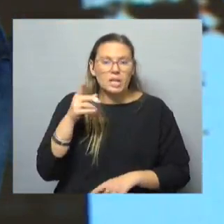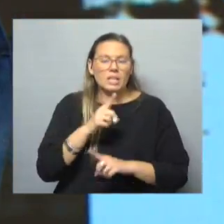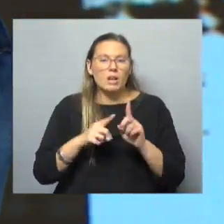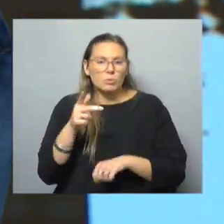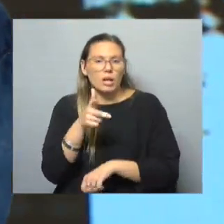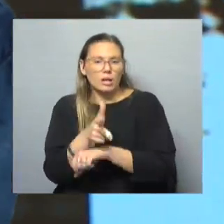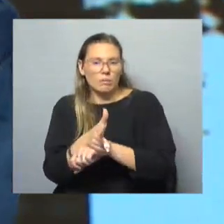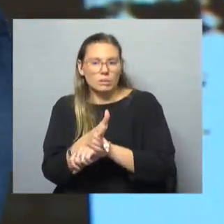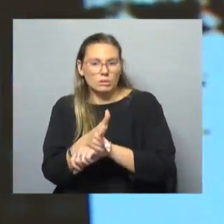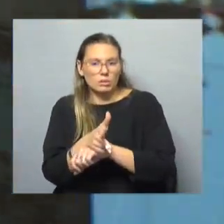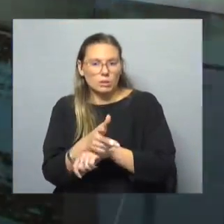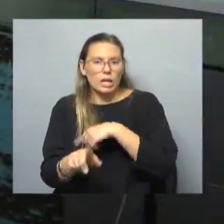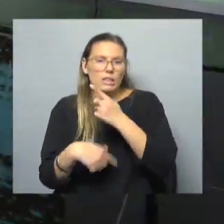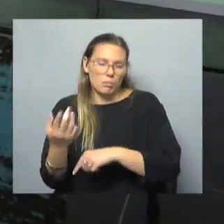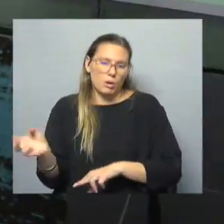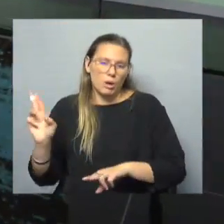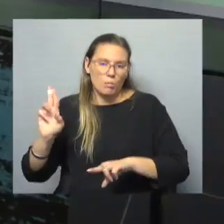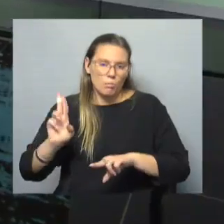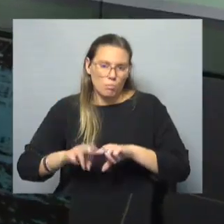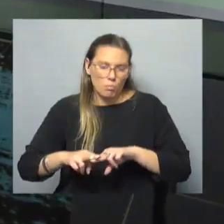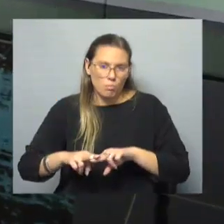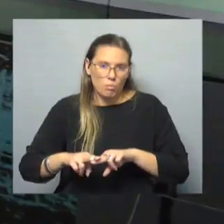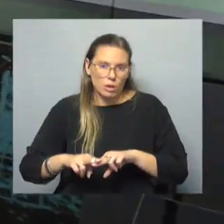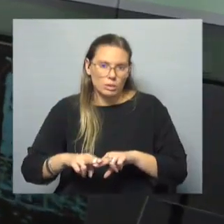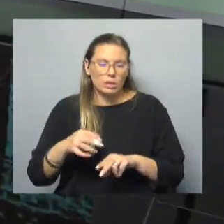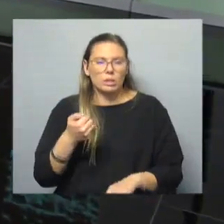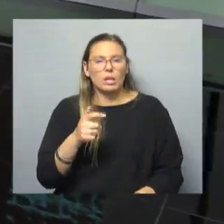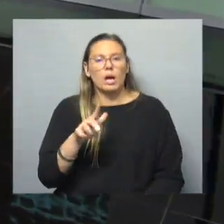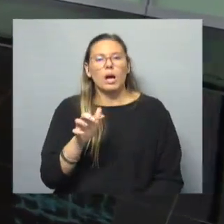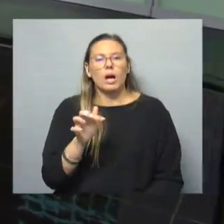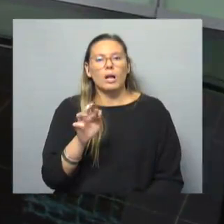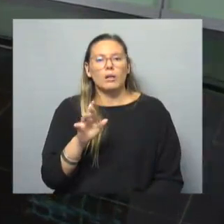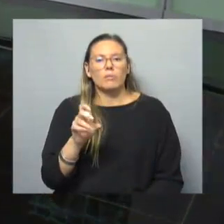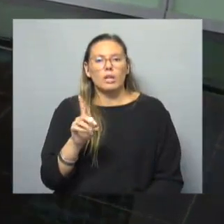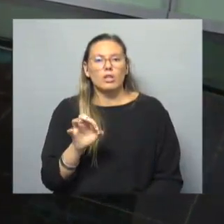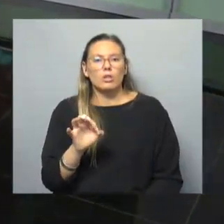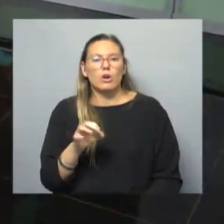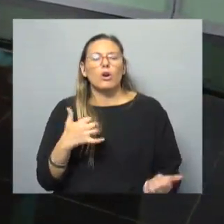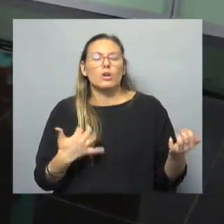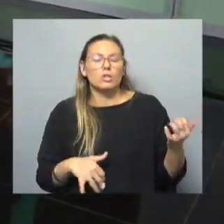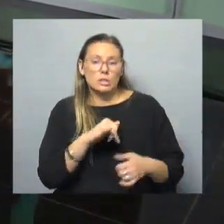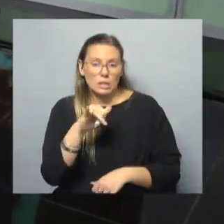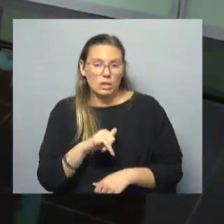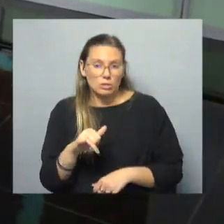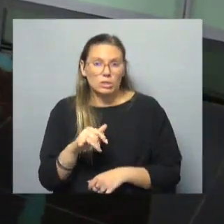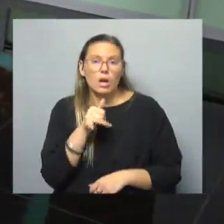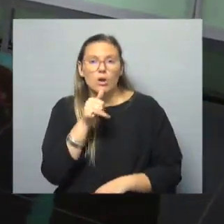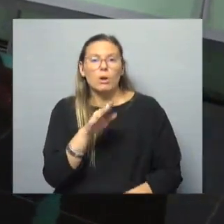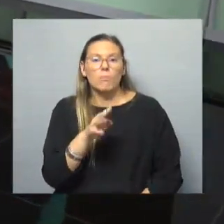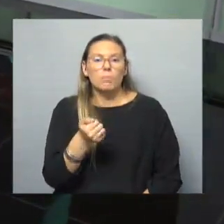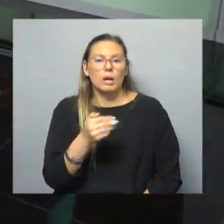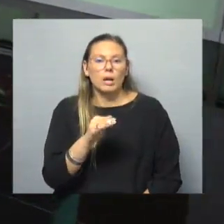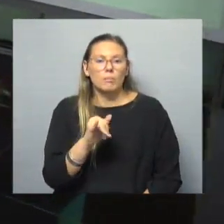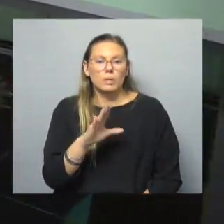rodajes post-muerte de Alfredo, ¿no? De Zita Rosa. Contemos quién fue Papico Civil. Papico Civil